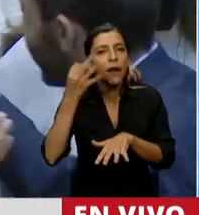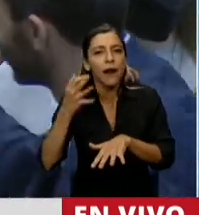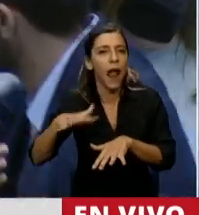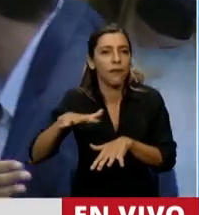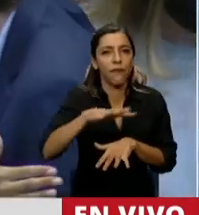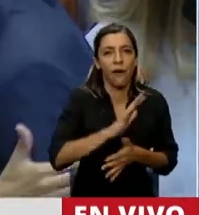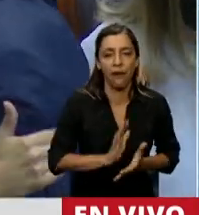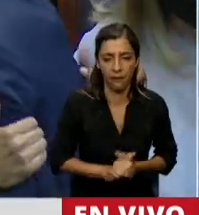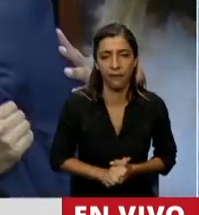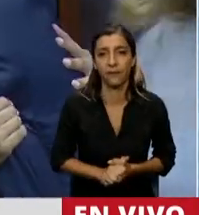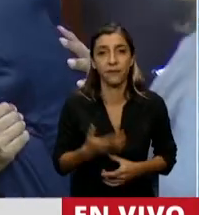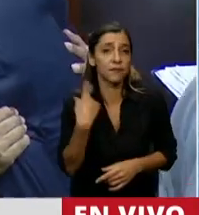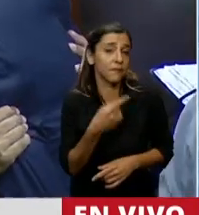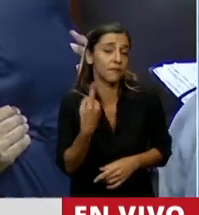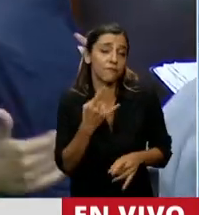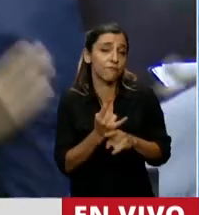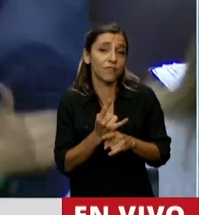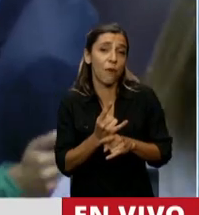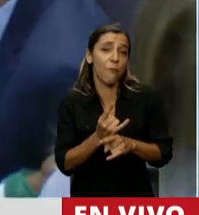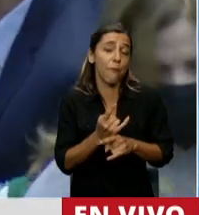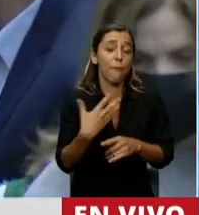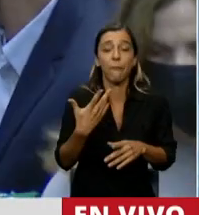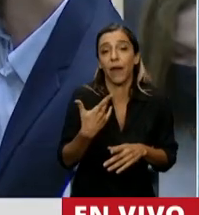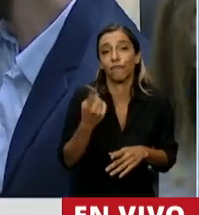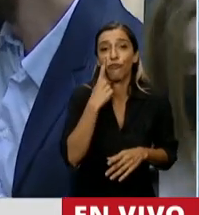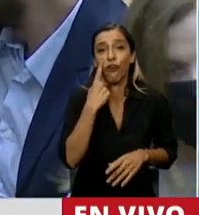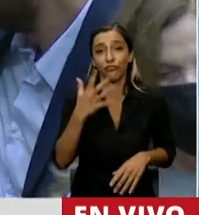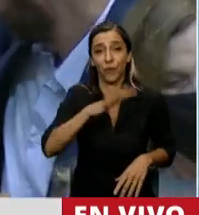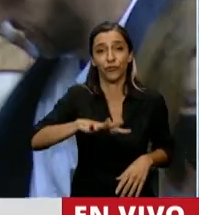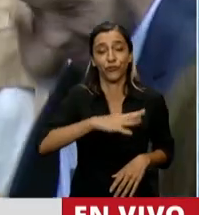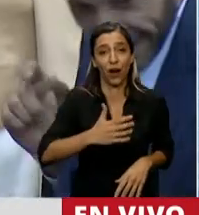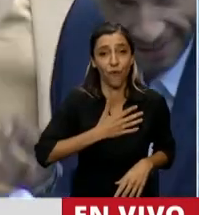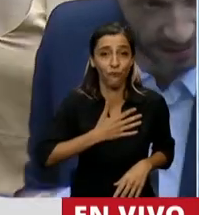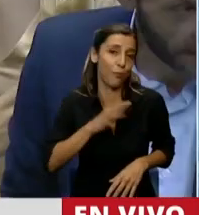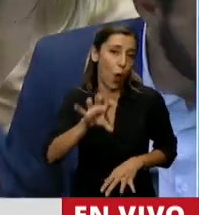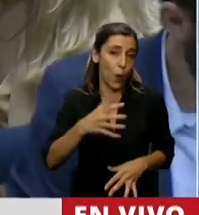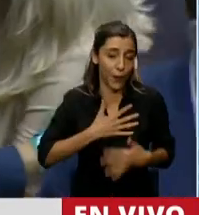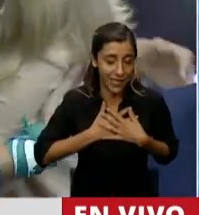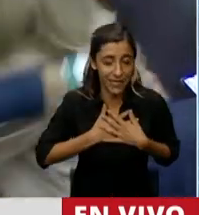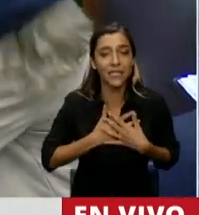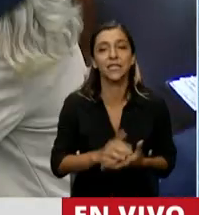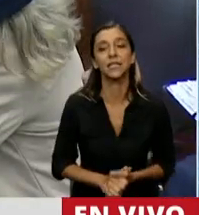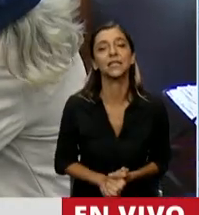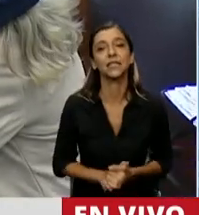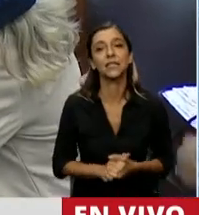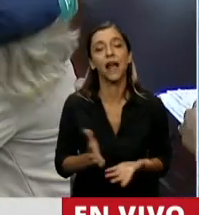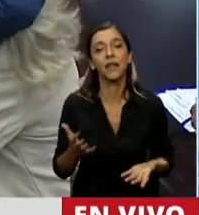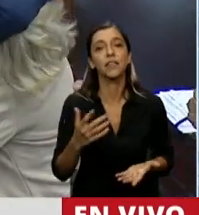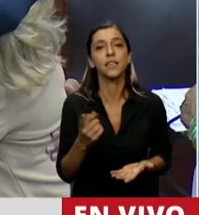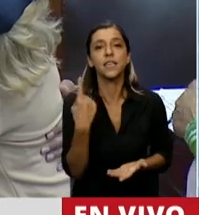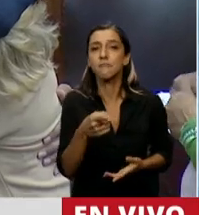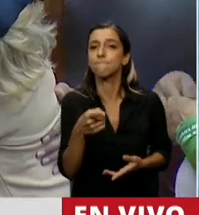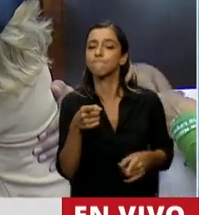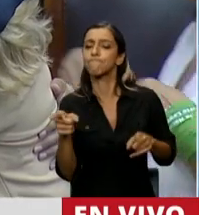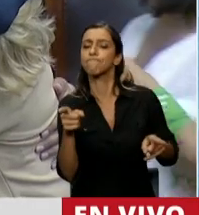que nos vamos encontrando en nuestros territorios, en nuestras comunidades, en nuestra provincia, y que son hechos que nos lastiman,